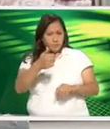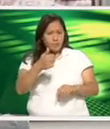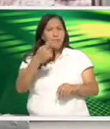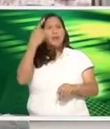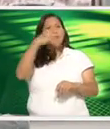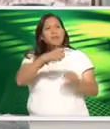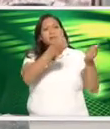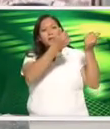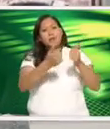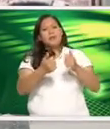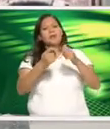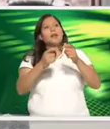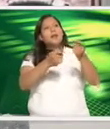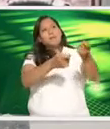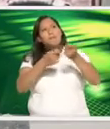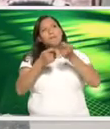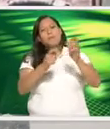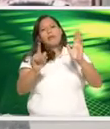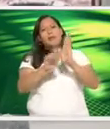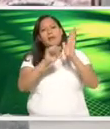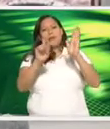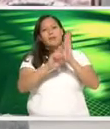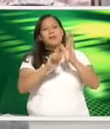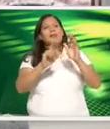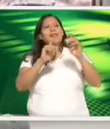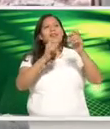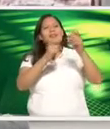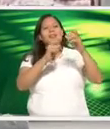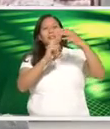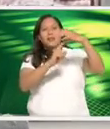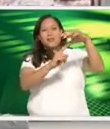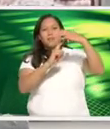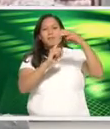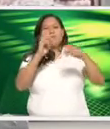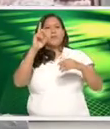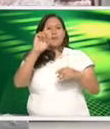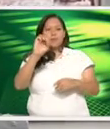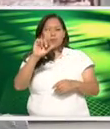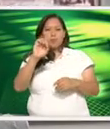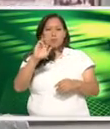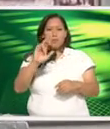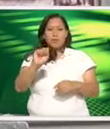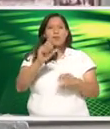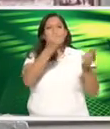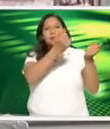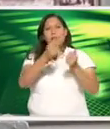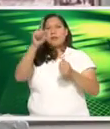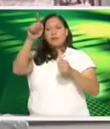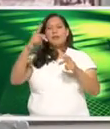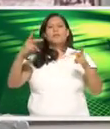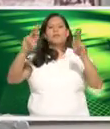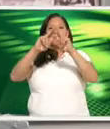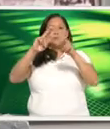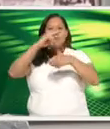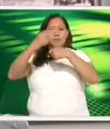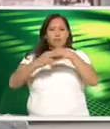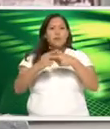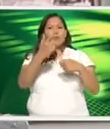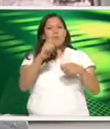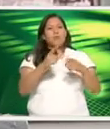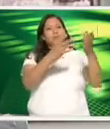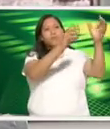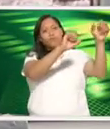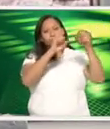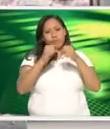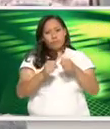mandó traer la campana de Dolores a la Ciudad de México para colocarla en el Palacio Nacional. Entonces ya desde 1896 es la primera